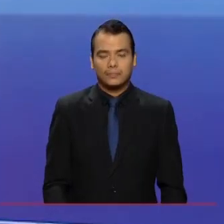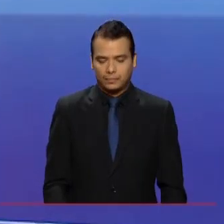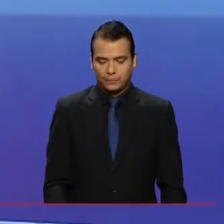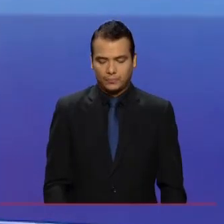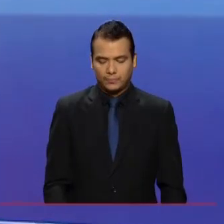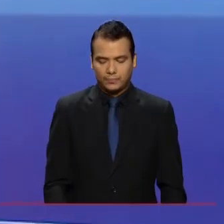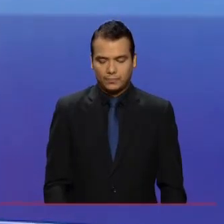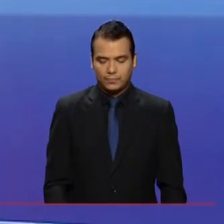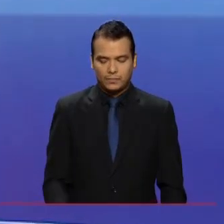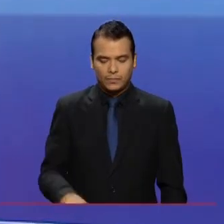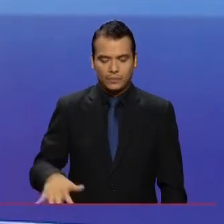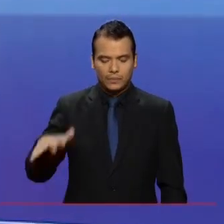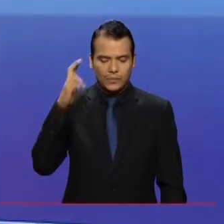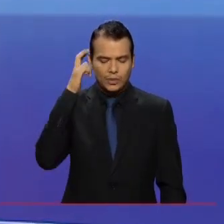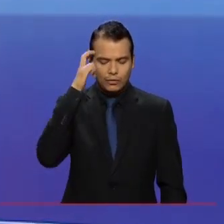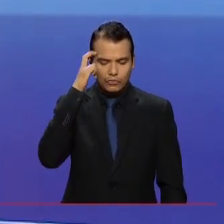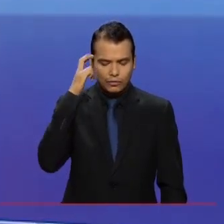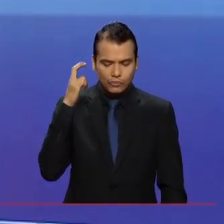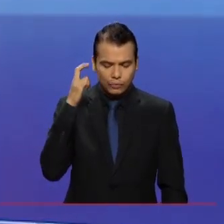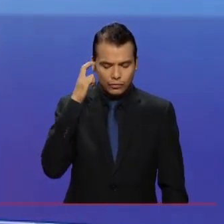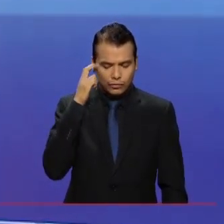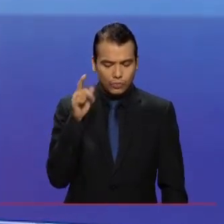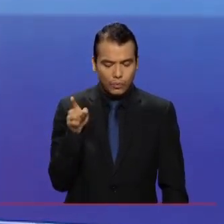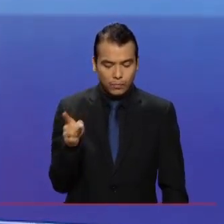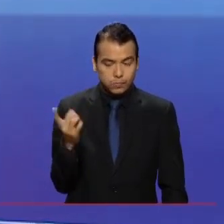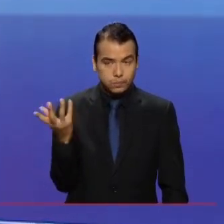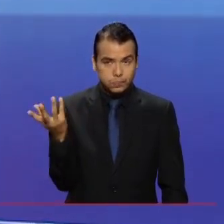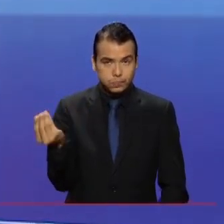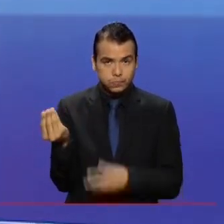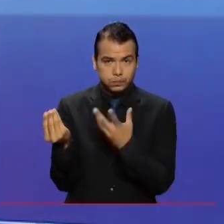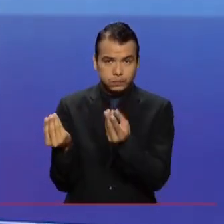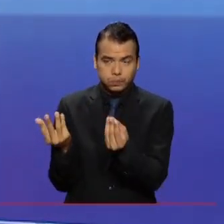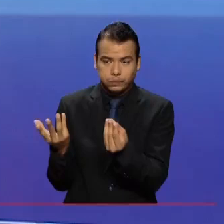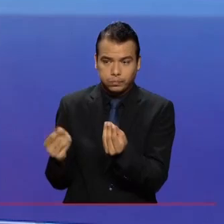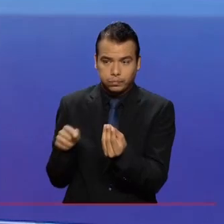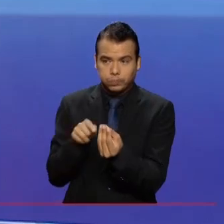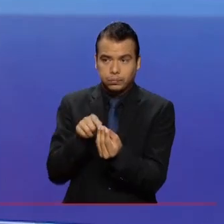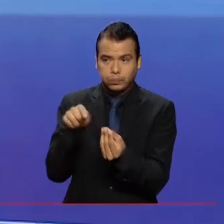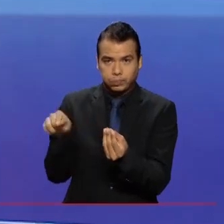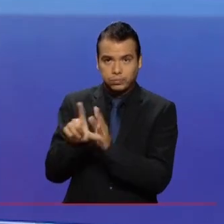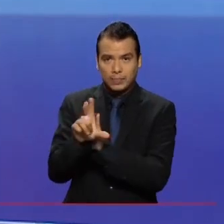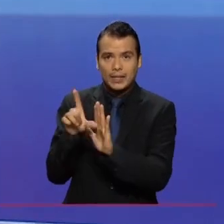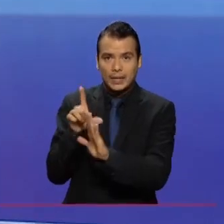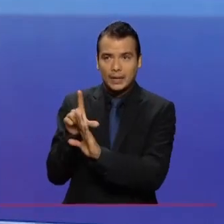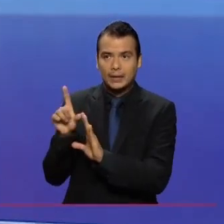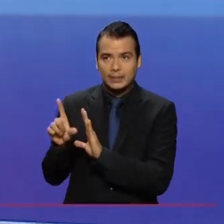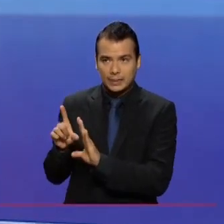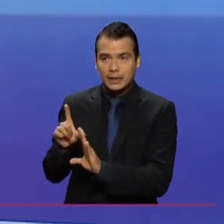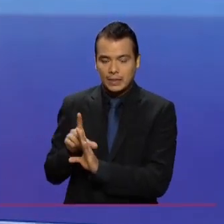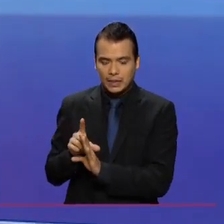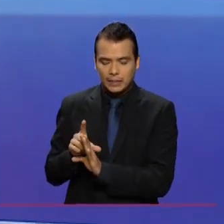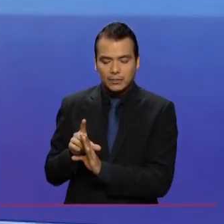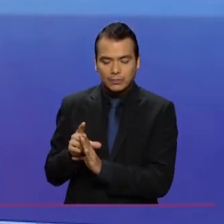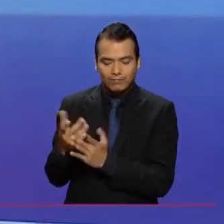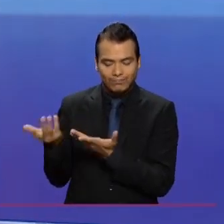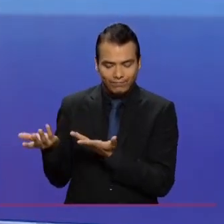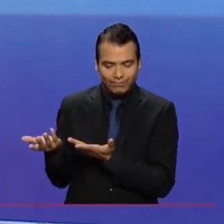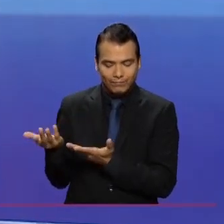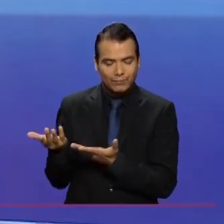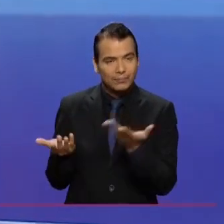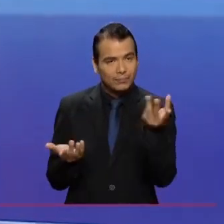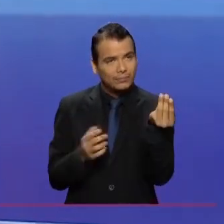En medio de la zozobra y la incertidumbre ante los recientes hechos de orden público, el personero de Quibdó ha pedido al gobierno